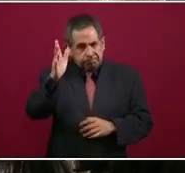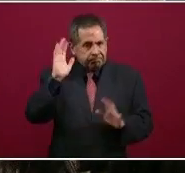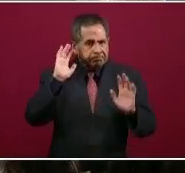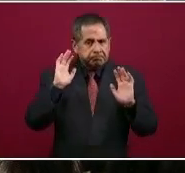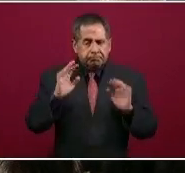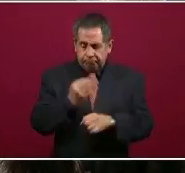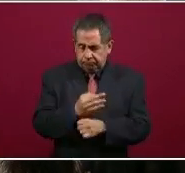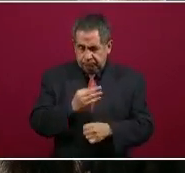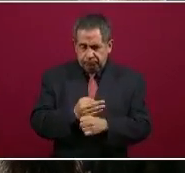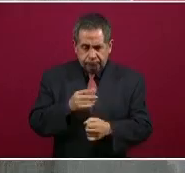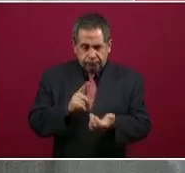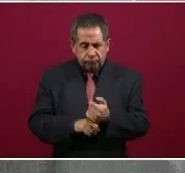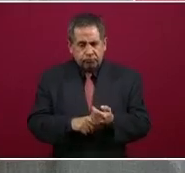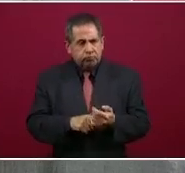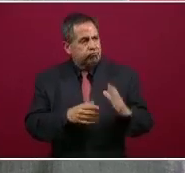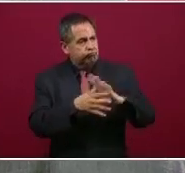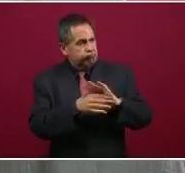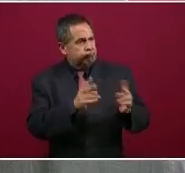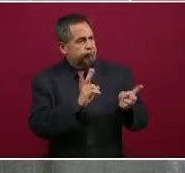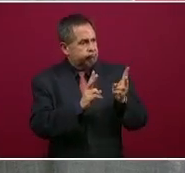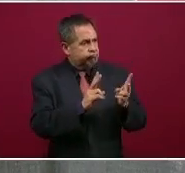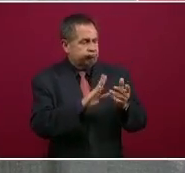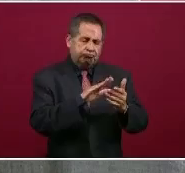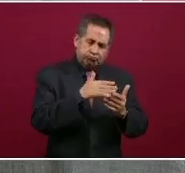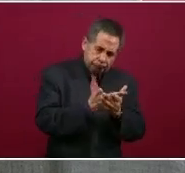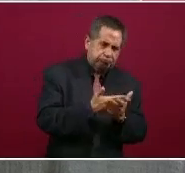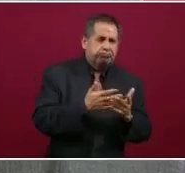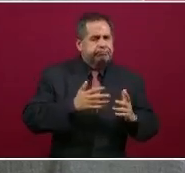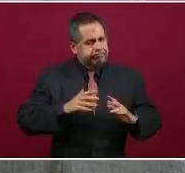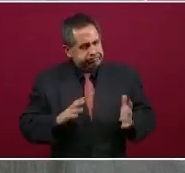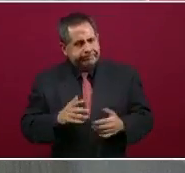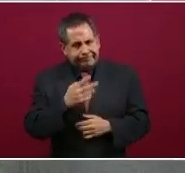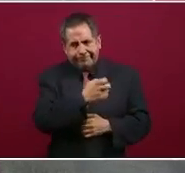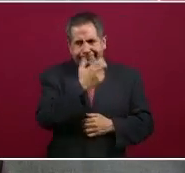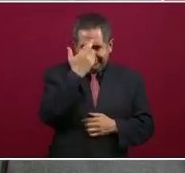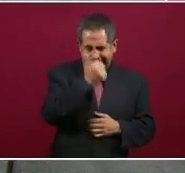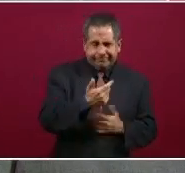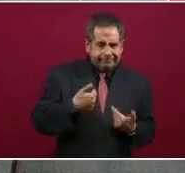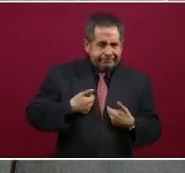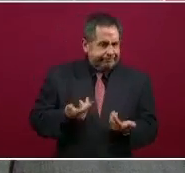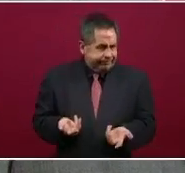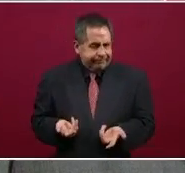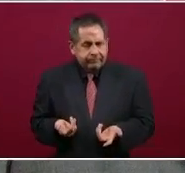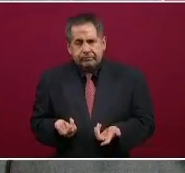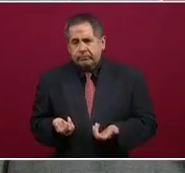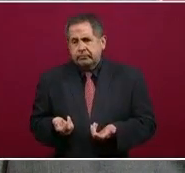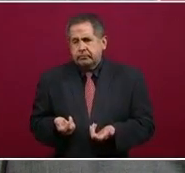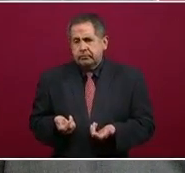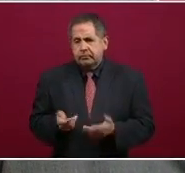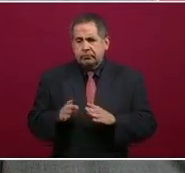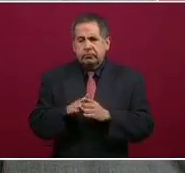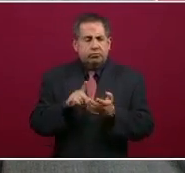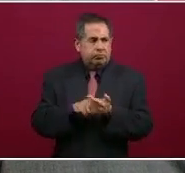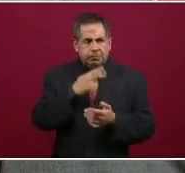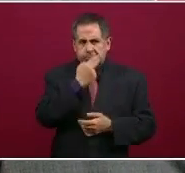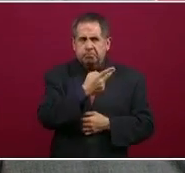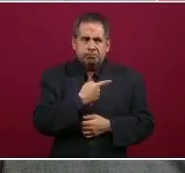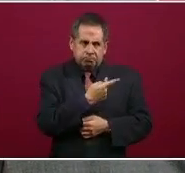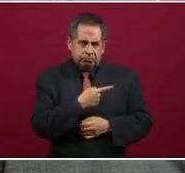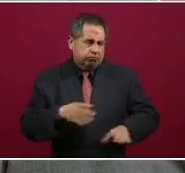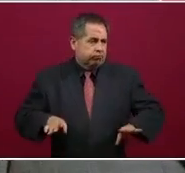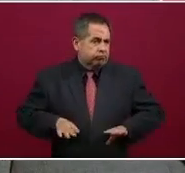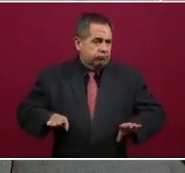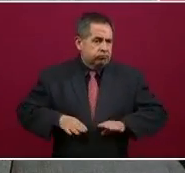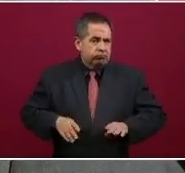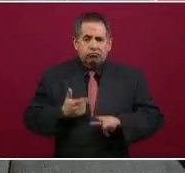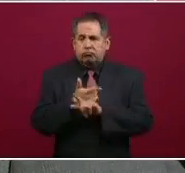lo que queremos es convencer, persuadir de que nos conviene